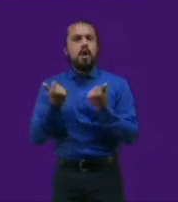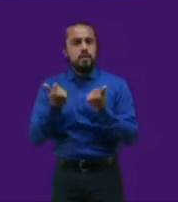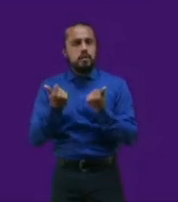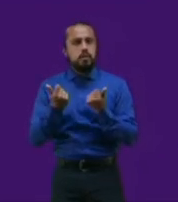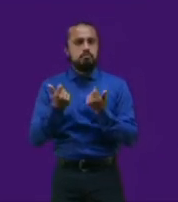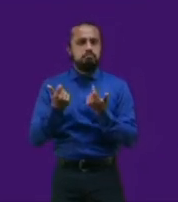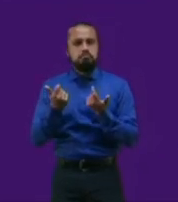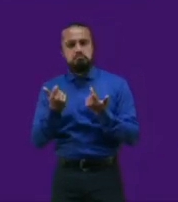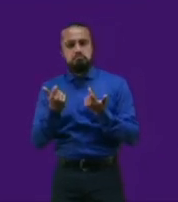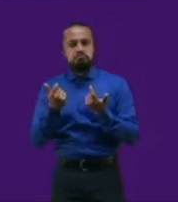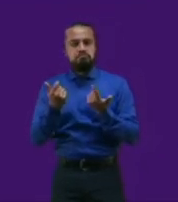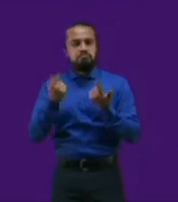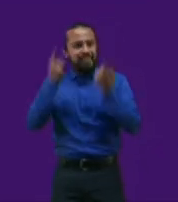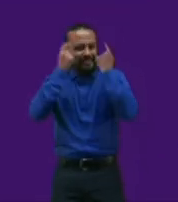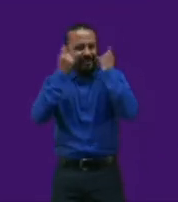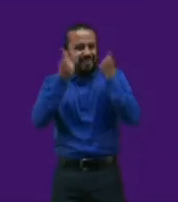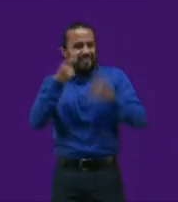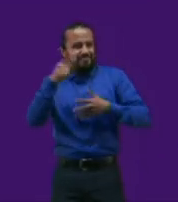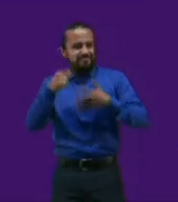persona,